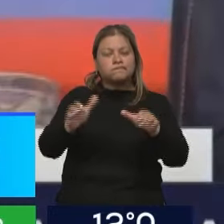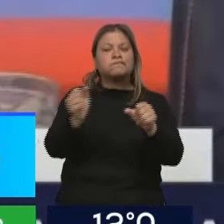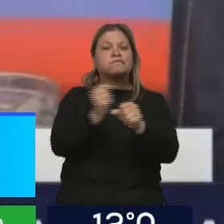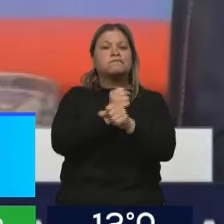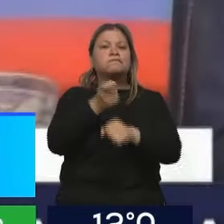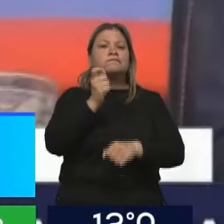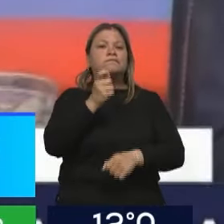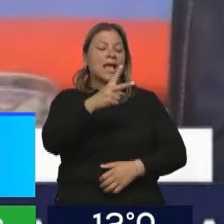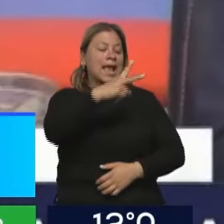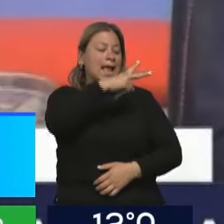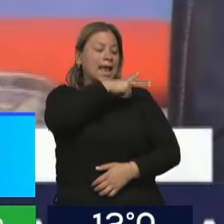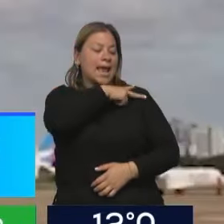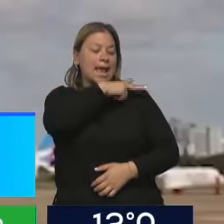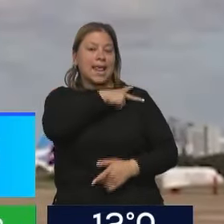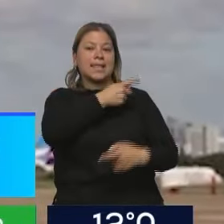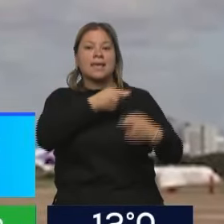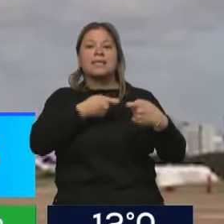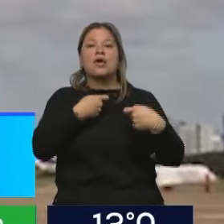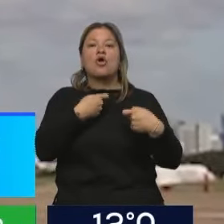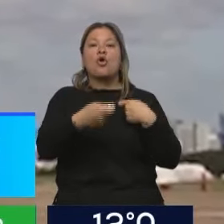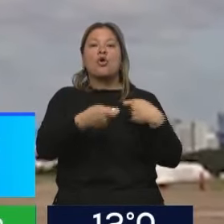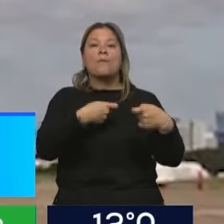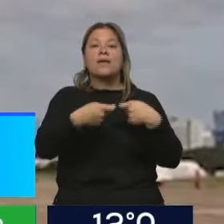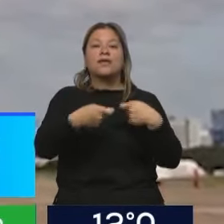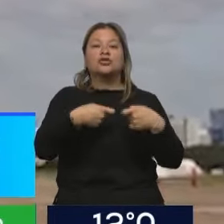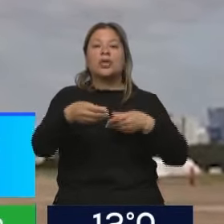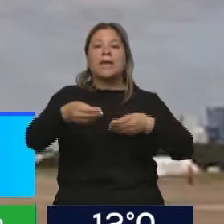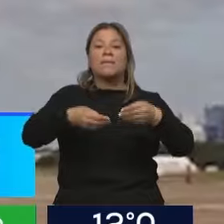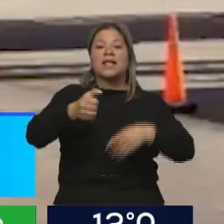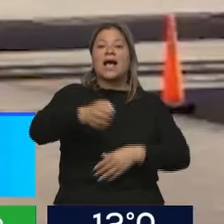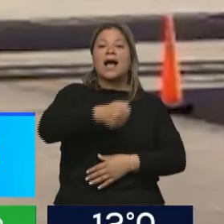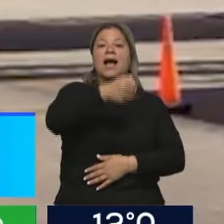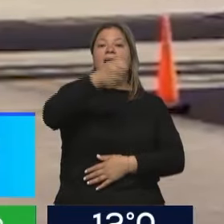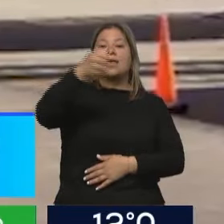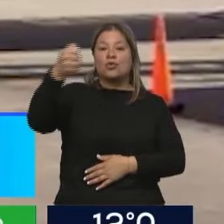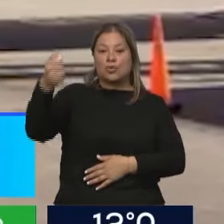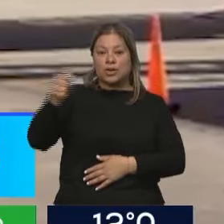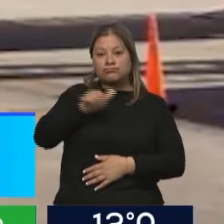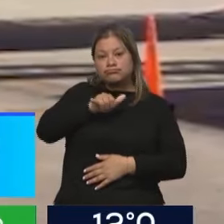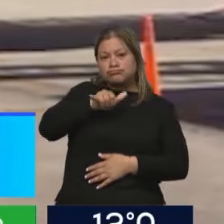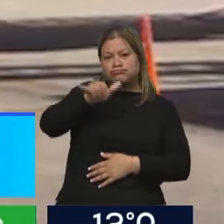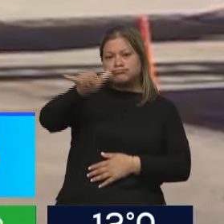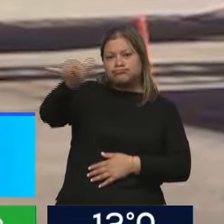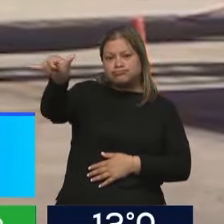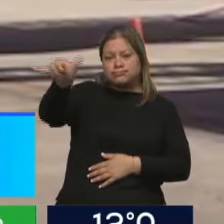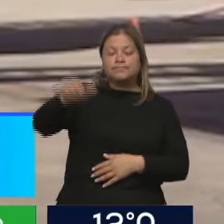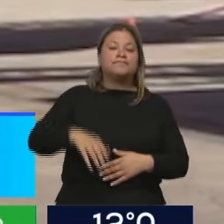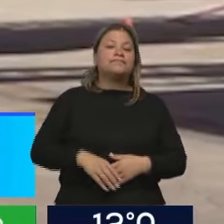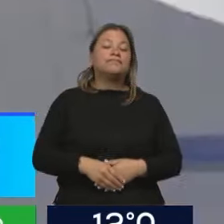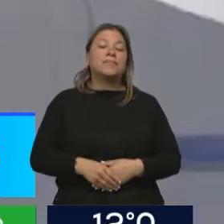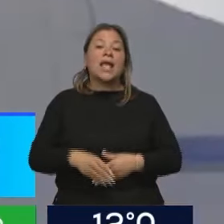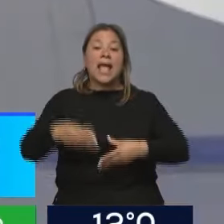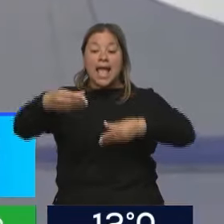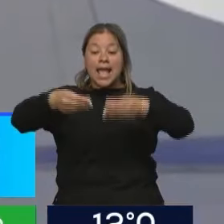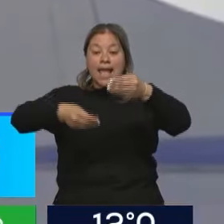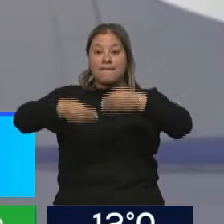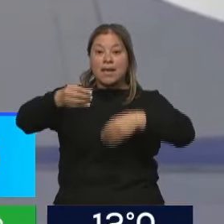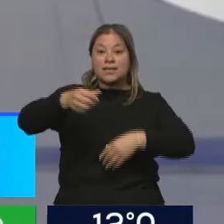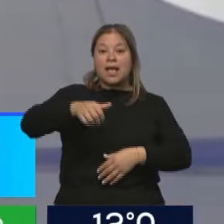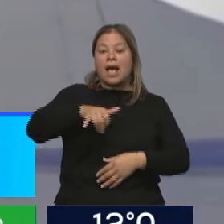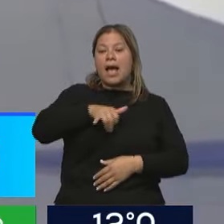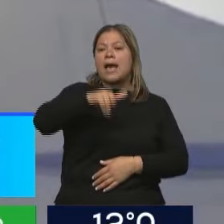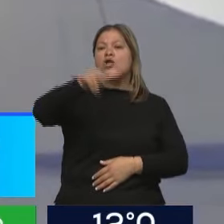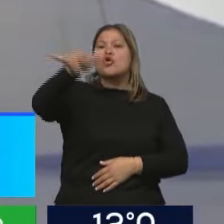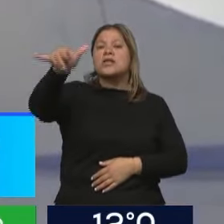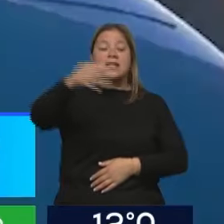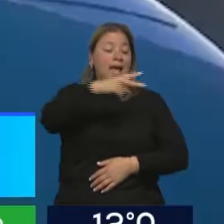de operaciones de esta compañía aérea. Ninguna compañía aérea del planeta puede funcionar sin un gerente de operaciones. ¿Qué